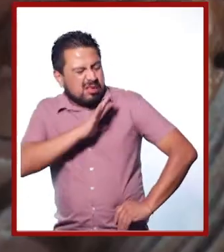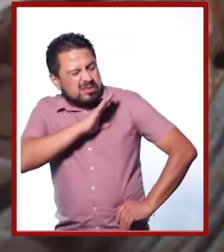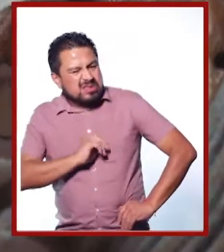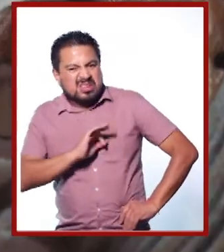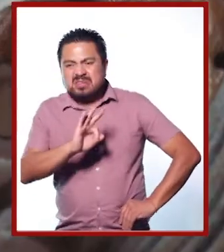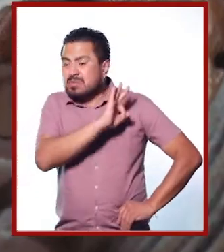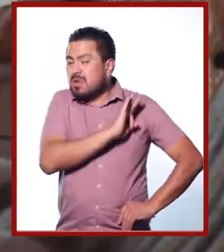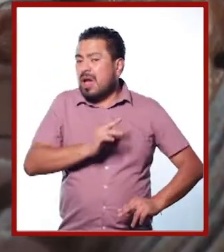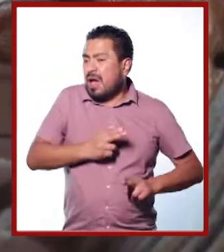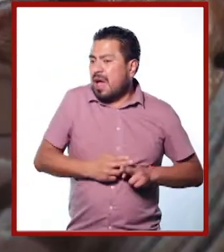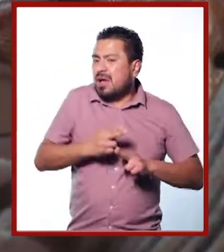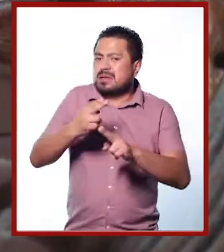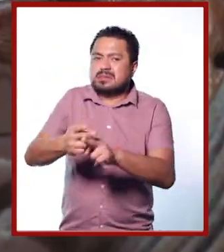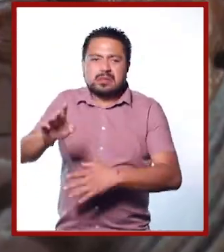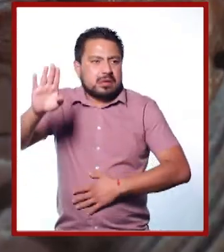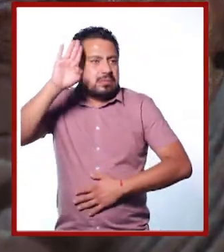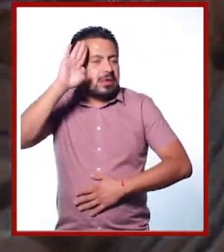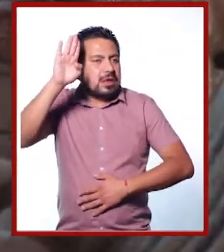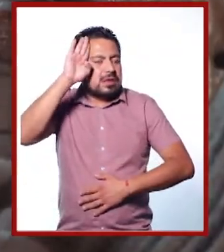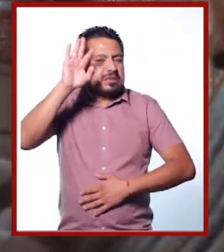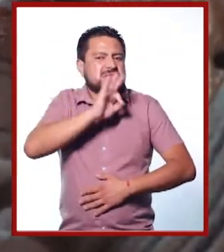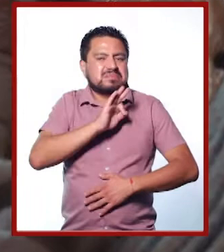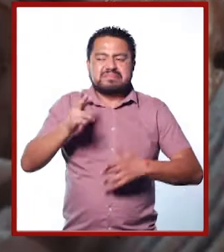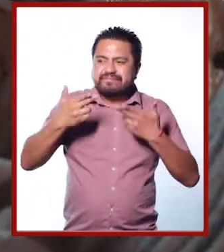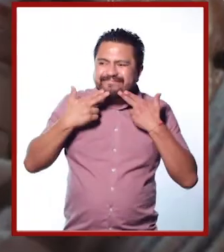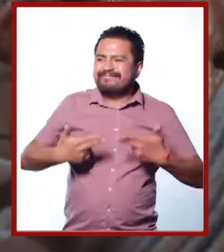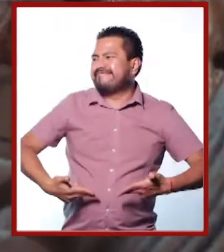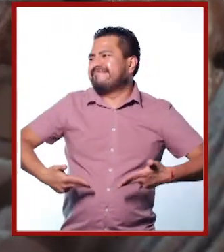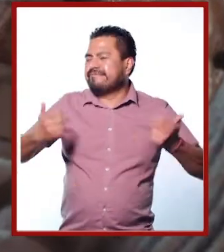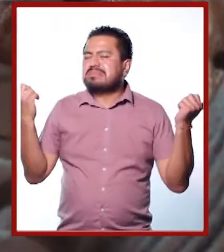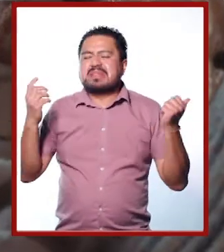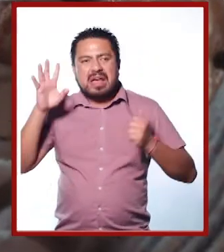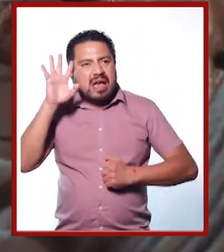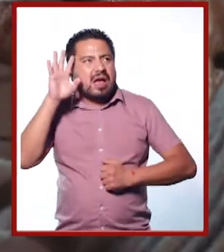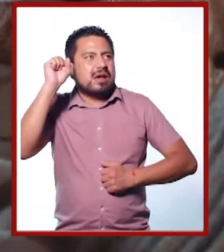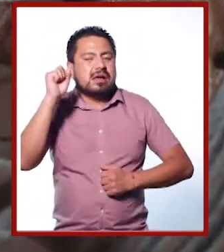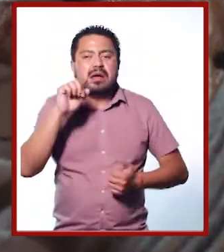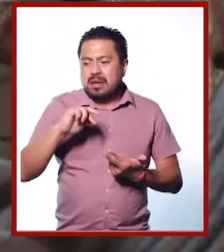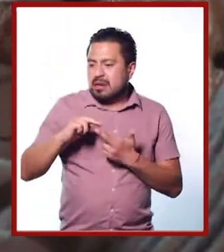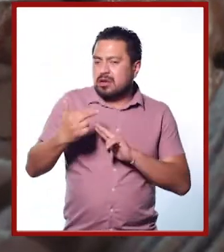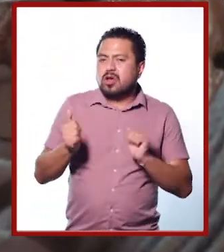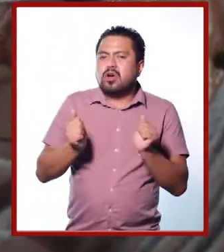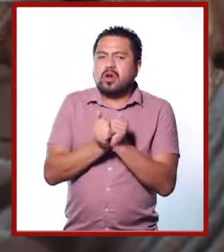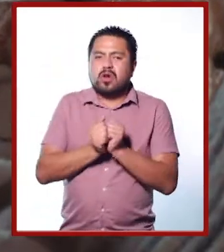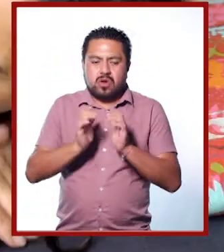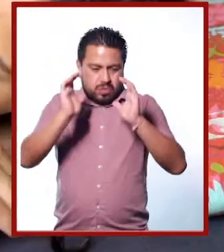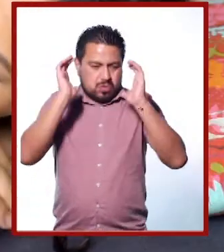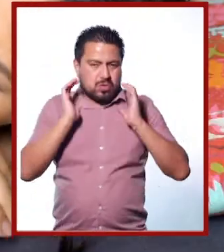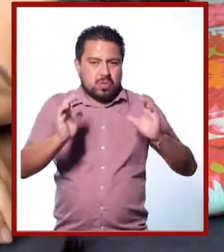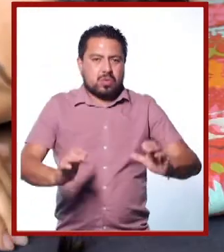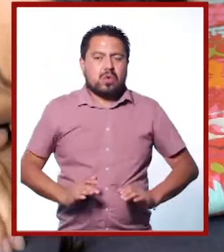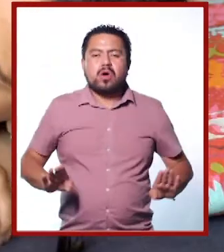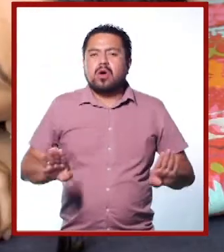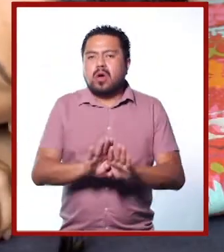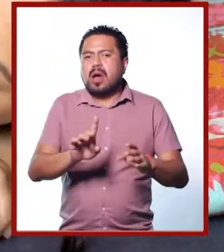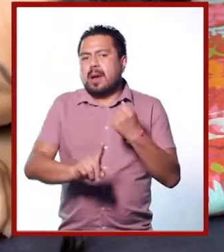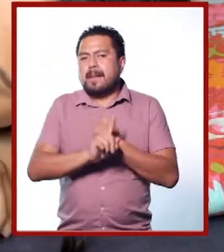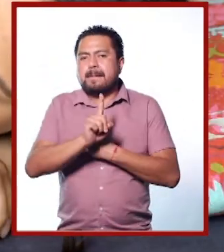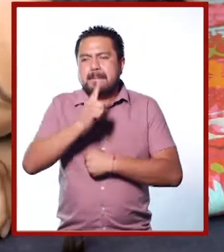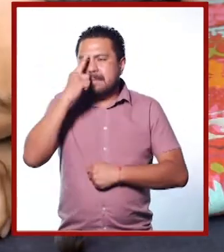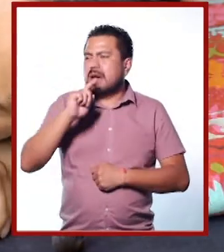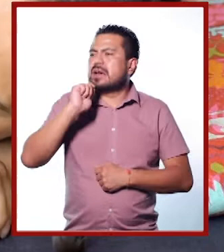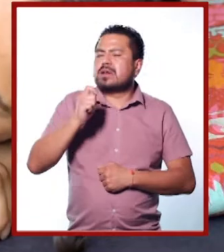puede llegar a casos hasta de pensamientos e intentos suicidas. También relacionadas con las fisiológicas como problemas